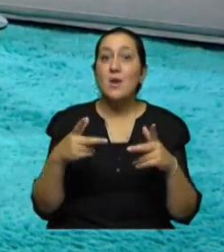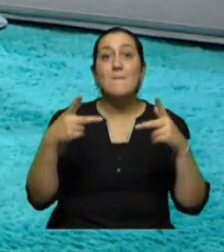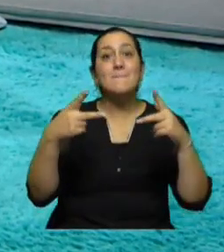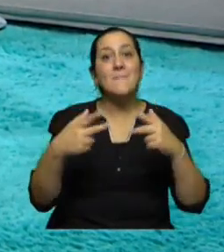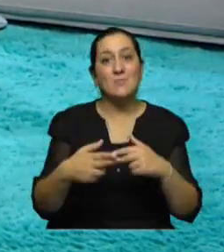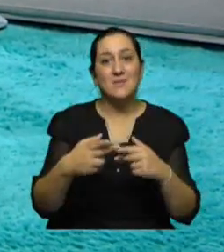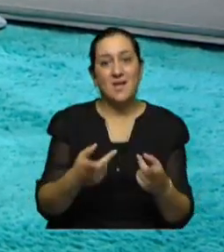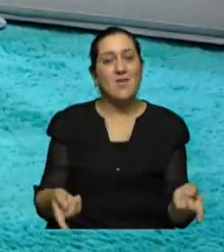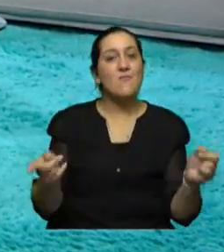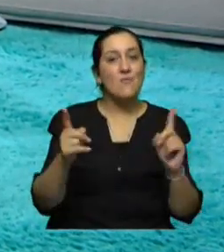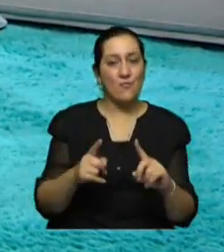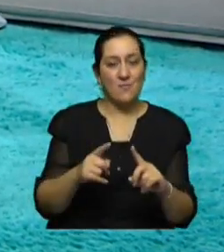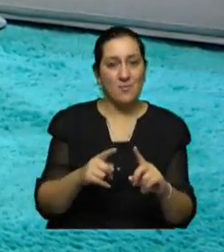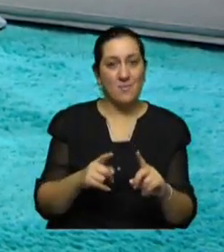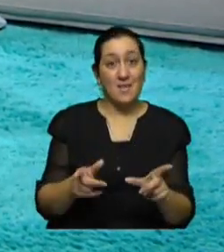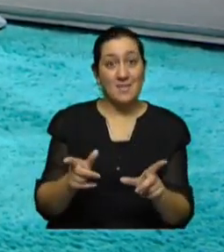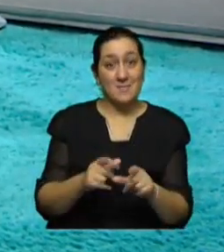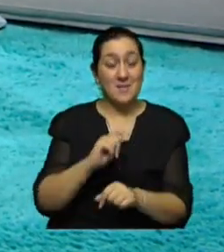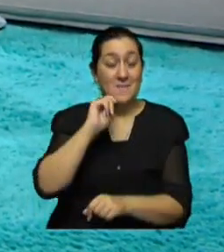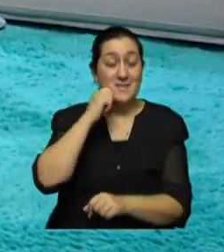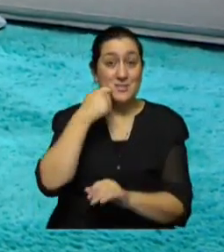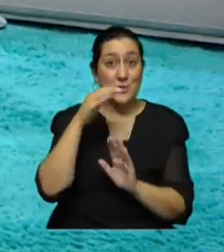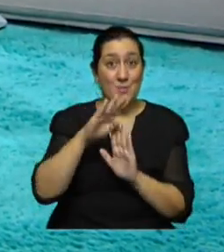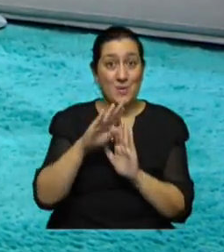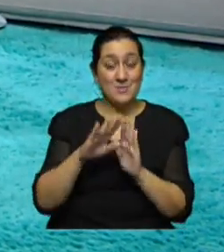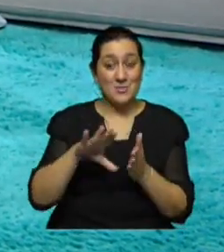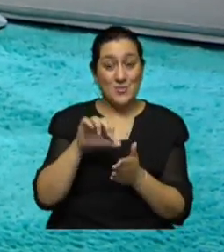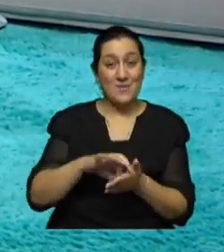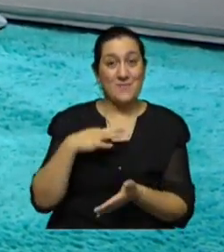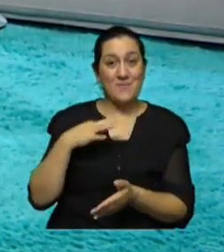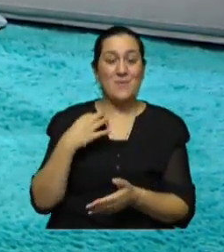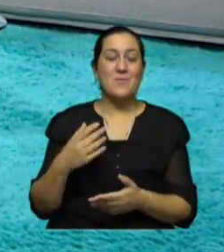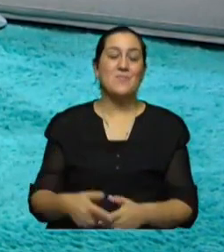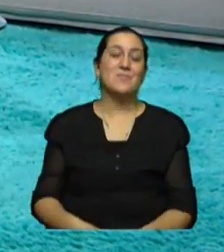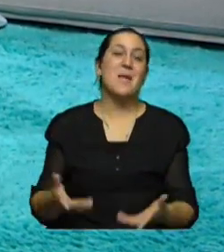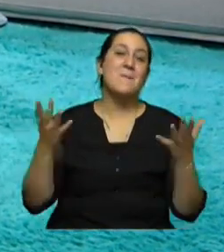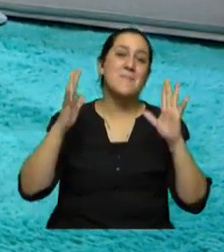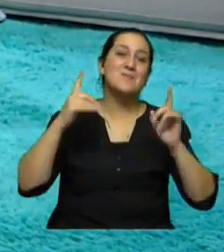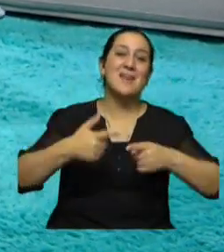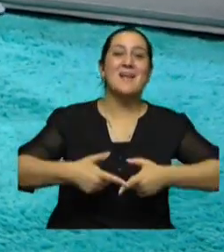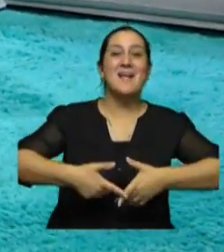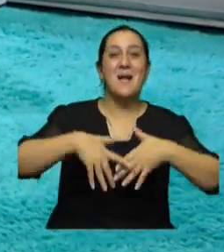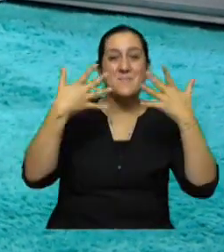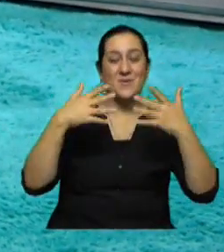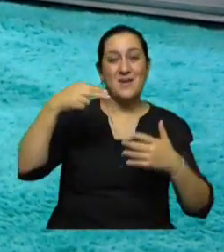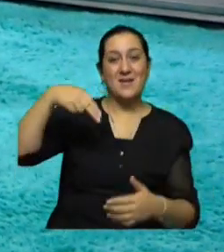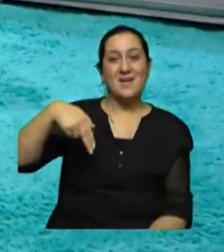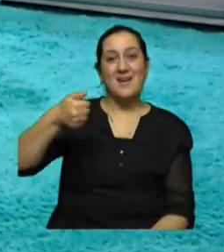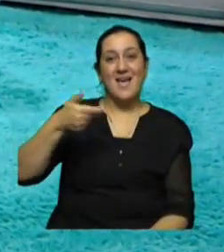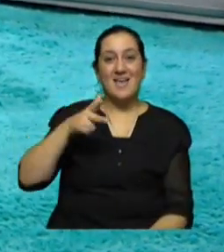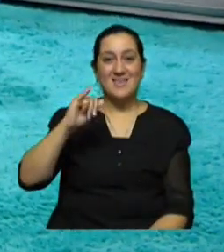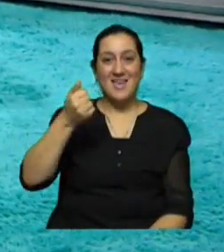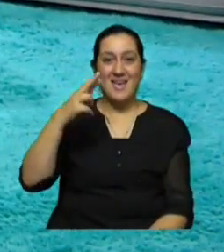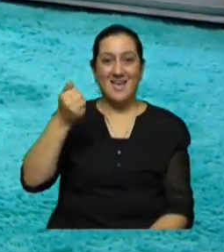y enseguida seguimos para cerrar este precioso programa de Ciudad de Vida. Fuerte el aplauso para la campeona, la despedimos con un fuerte aplauso. Y fuerte un aplauso